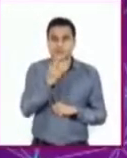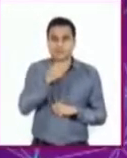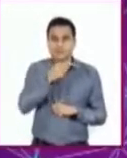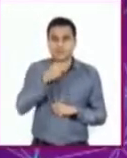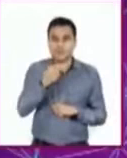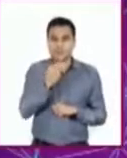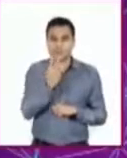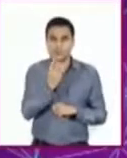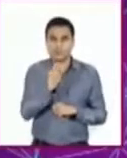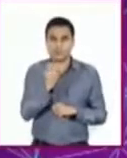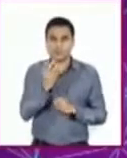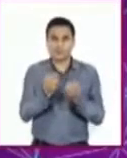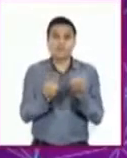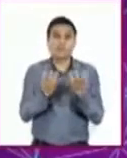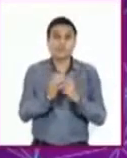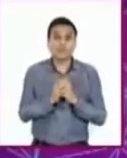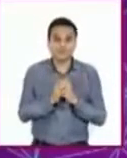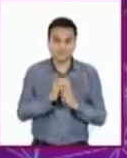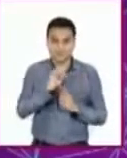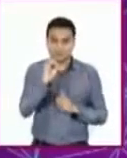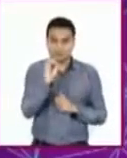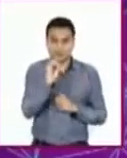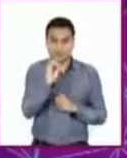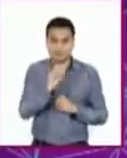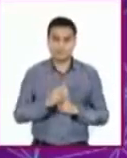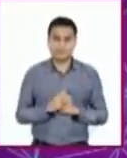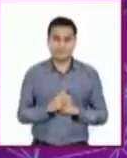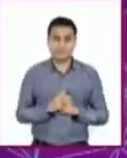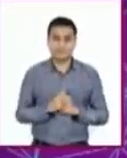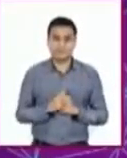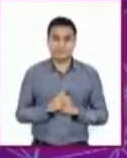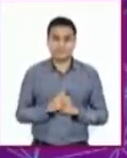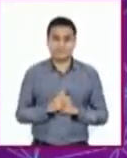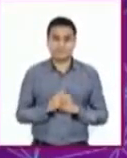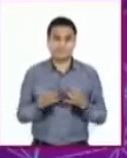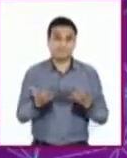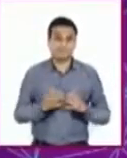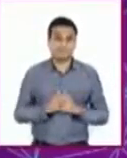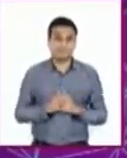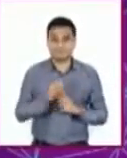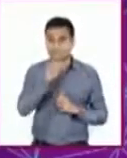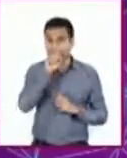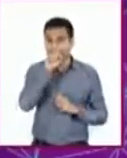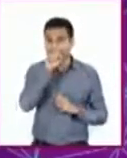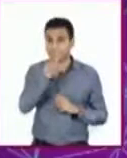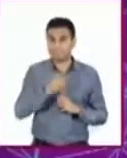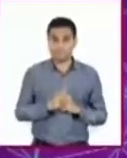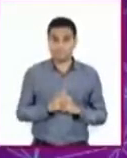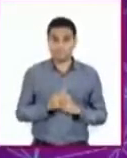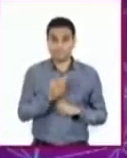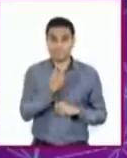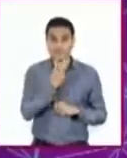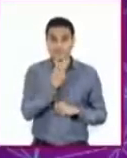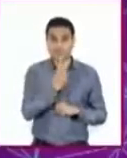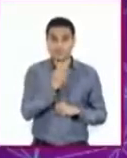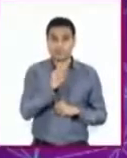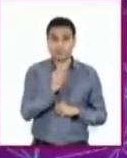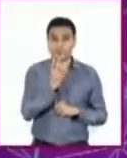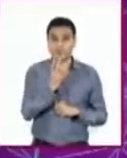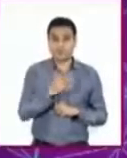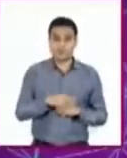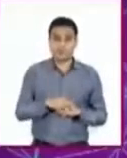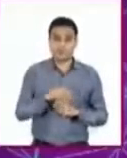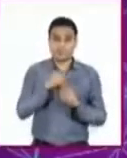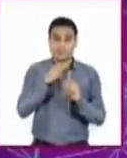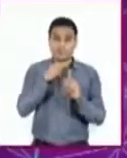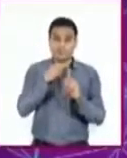enteros 4 décimos es igual a 0. Y de manera análoga, 2 enteros 4 décimos